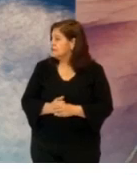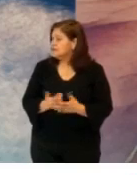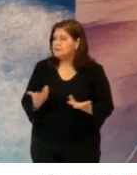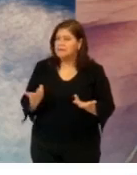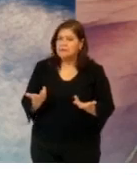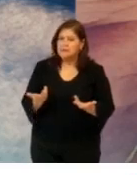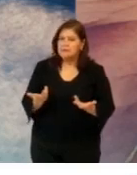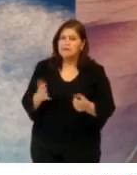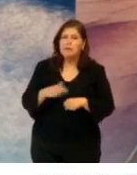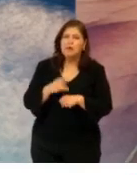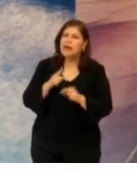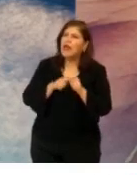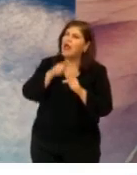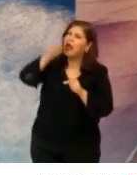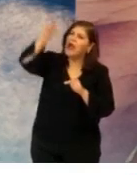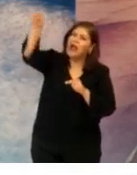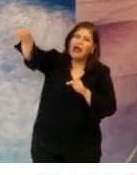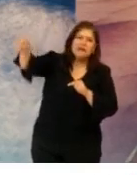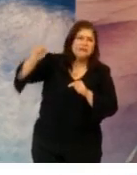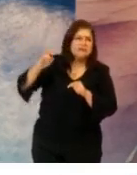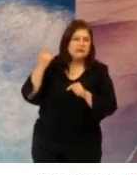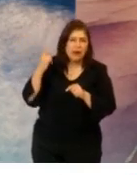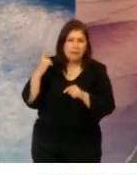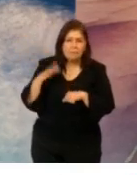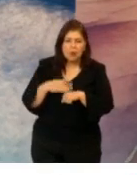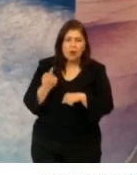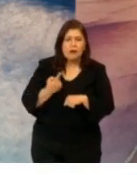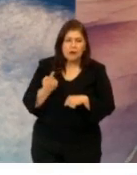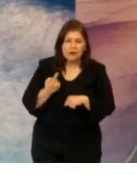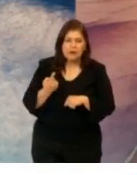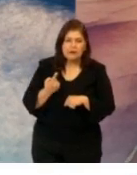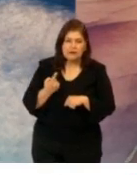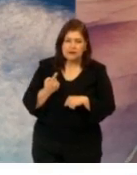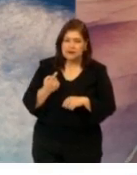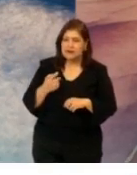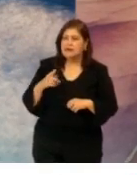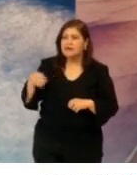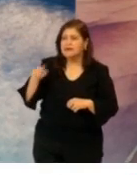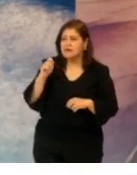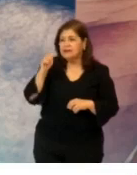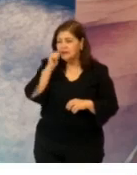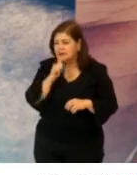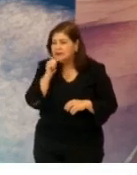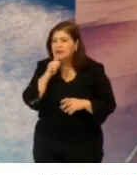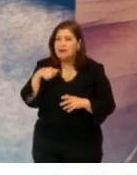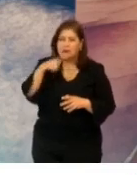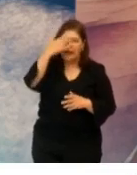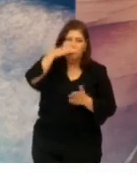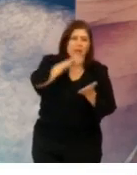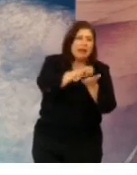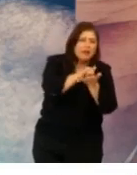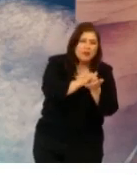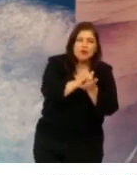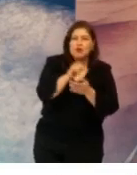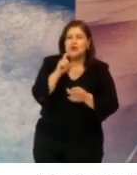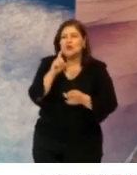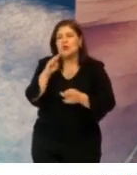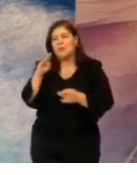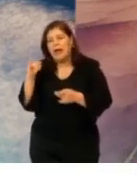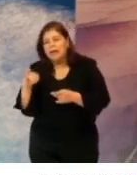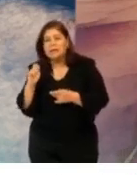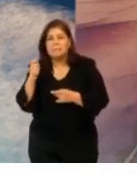va a hacer allá? Porque todos ustedes saben dónde queda el Silicon Valley, dónde queda Nueva York, pero no sabemos dónde queda